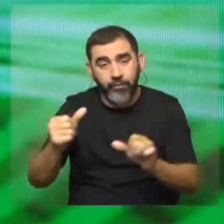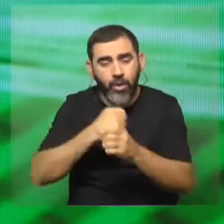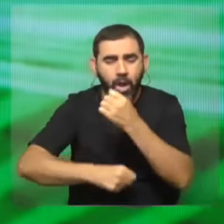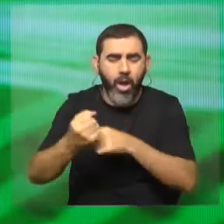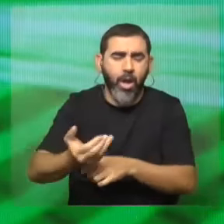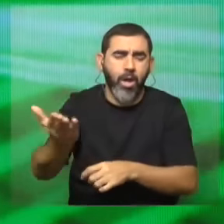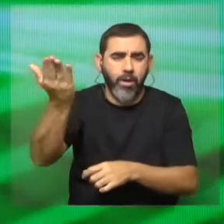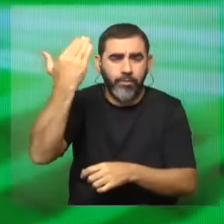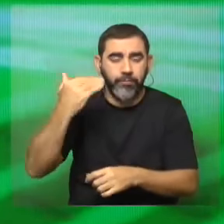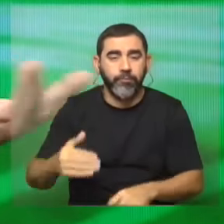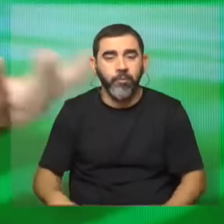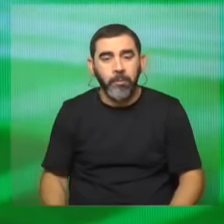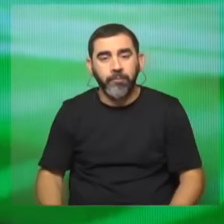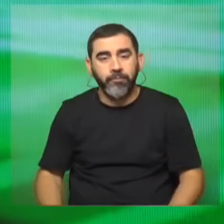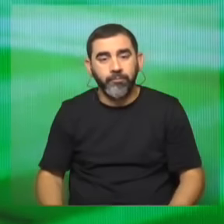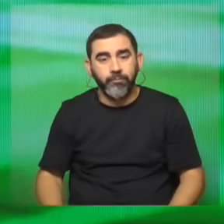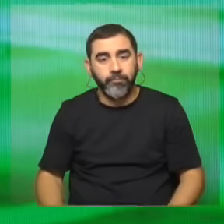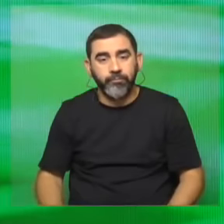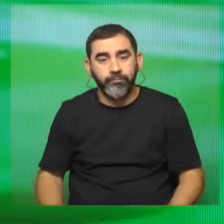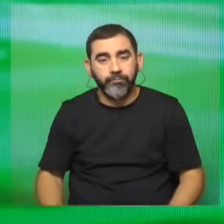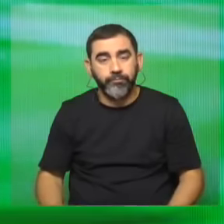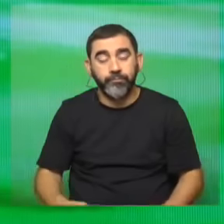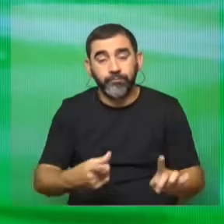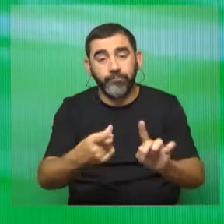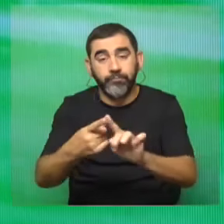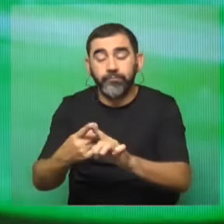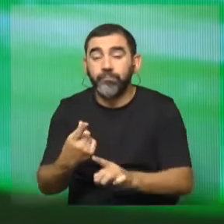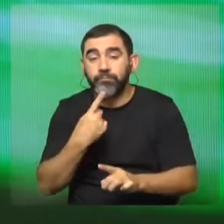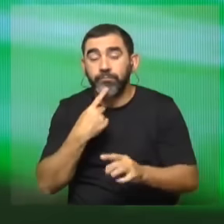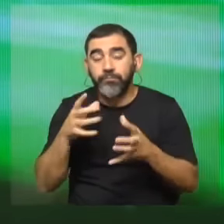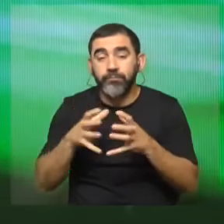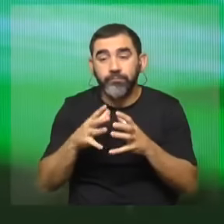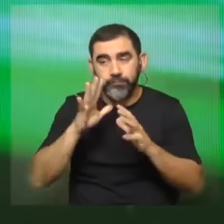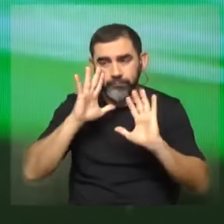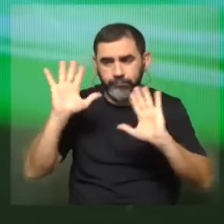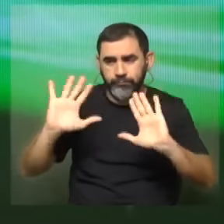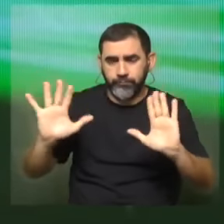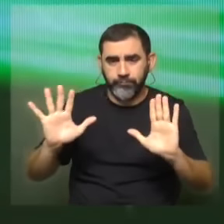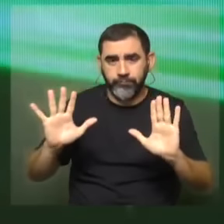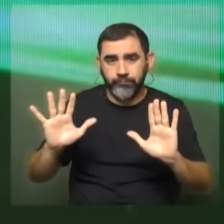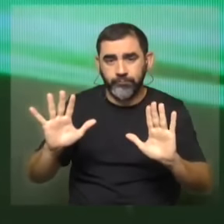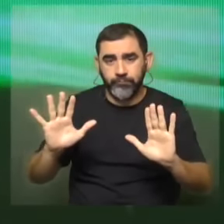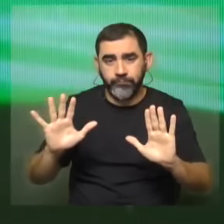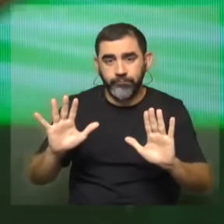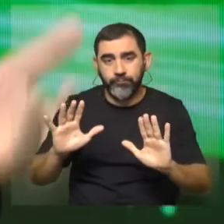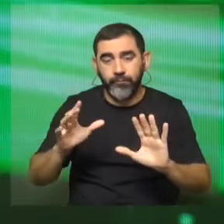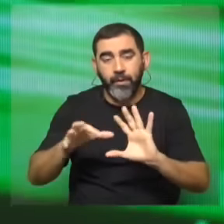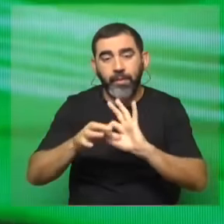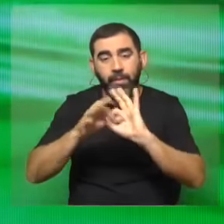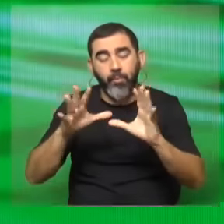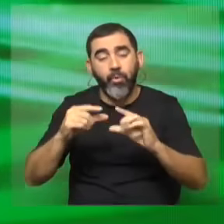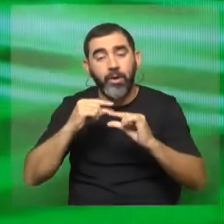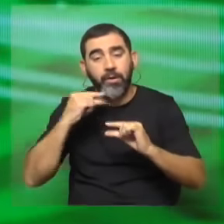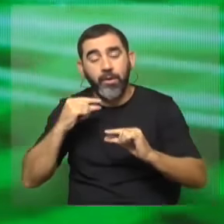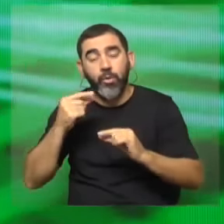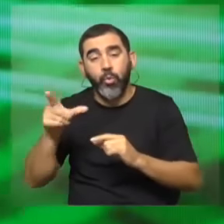años donde acordaron partidos que Aparentemente no tenía nada que ver como el el demócrata cristiano con el